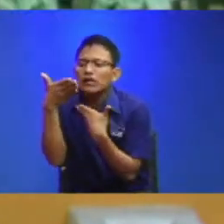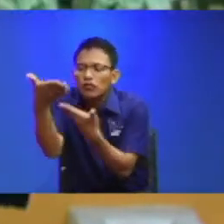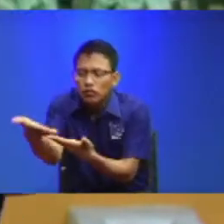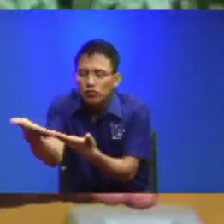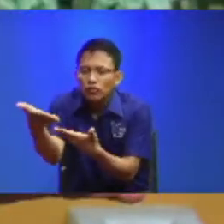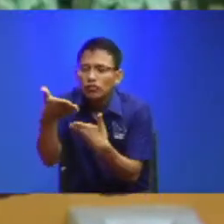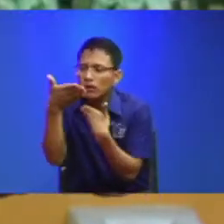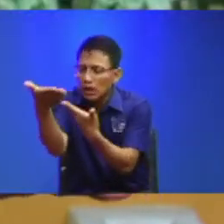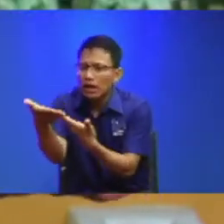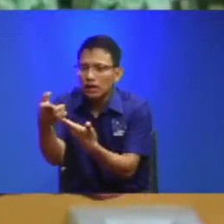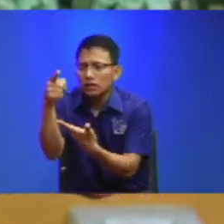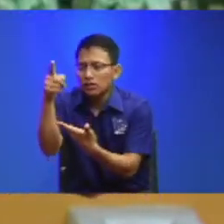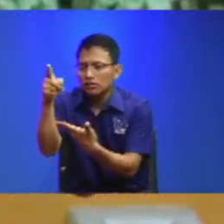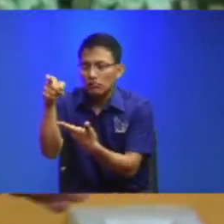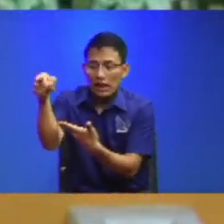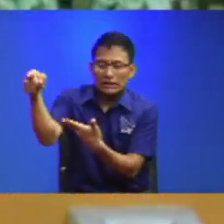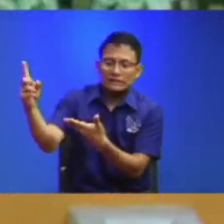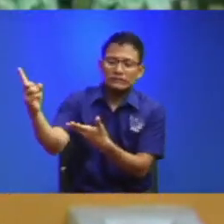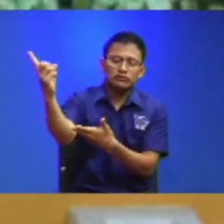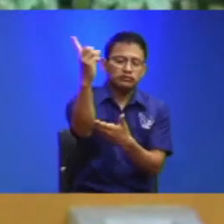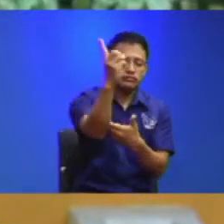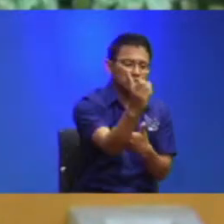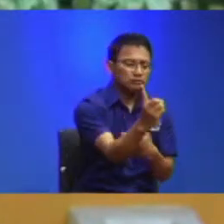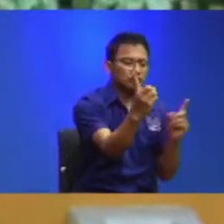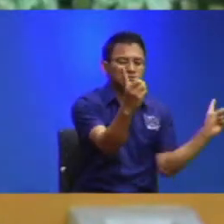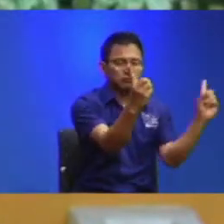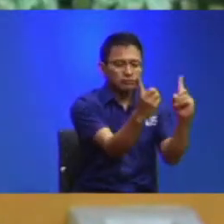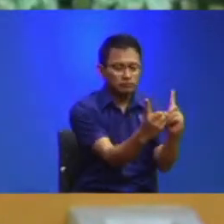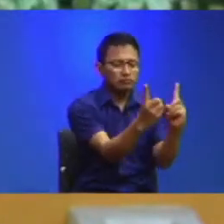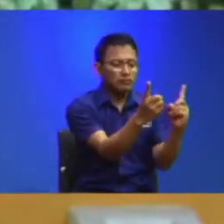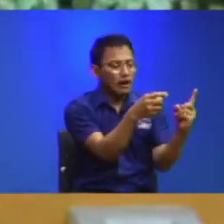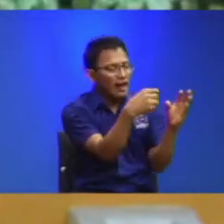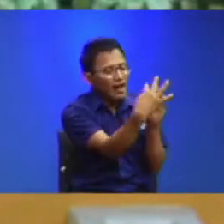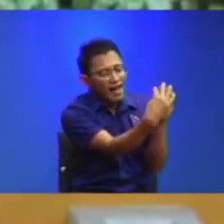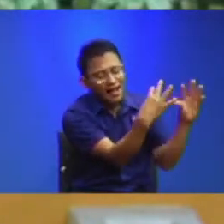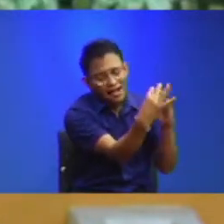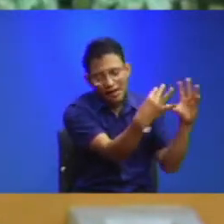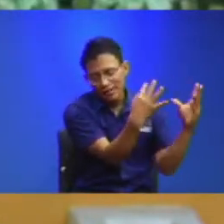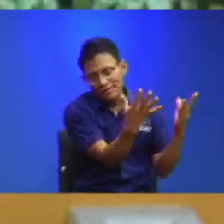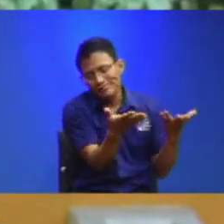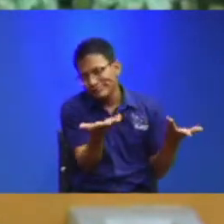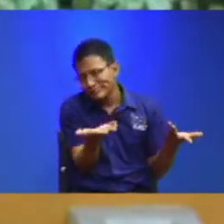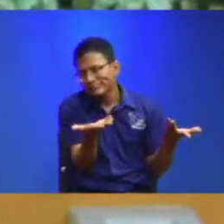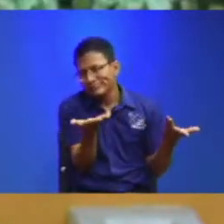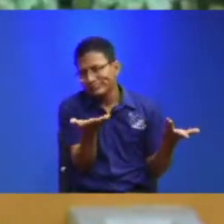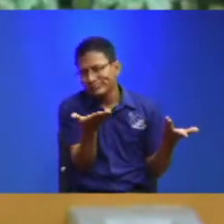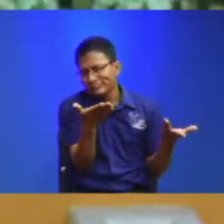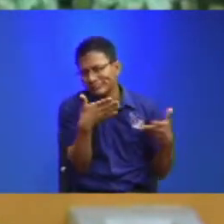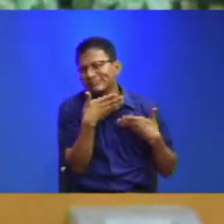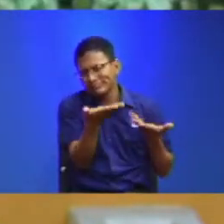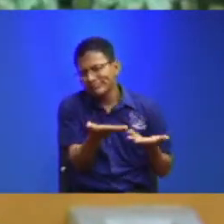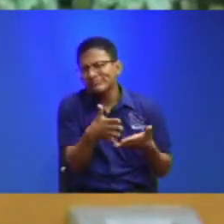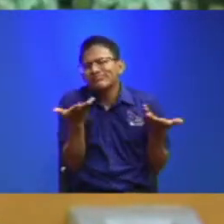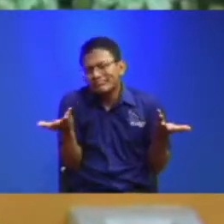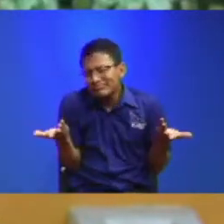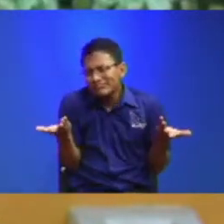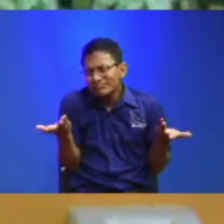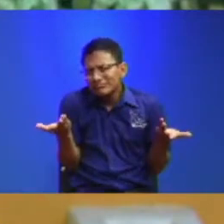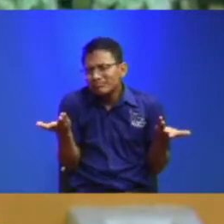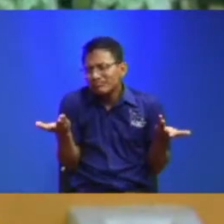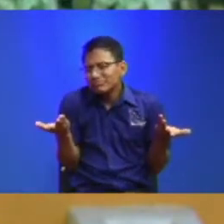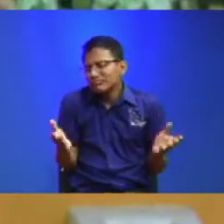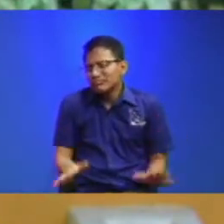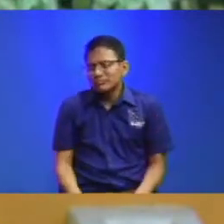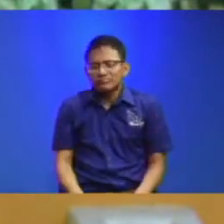contaste a otros. Entonces es bien importante que analicemos eso y lo extirpemos de nuestro corazón. Porque, hermano, tal vez